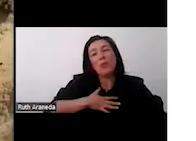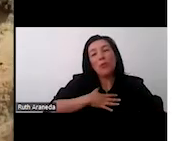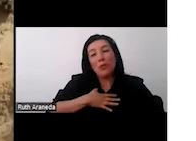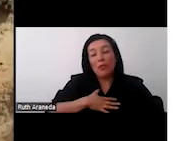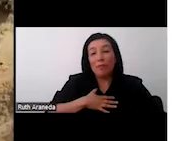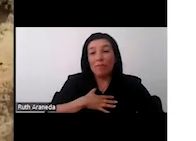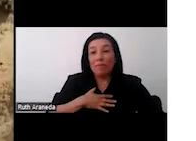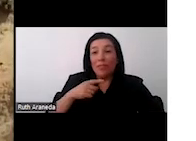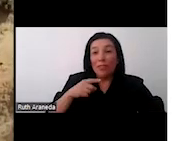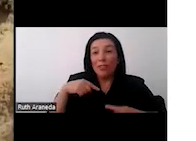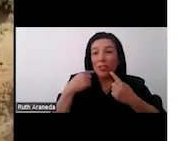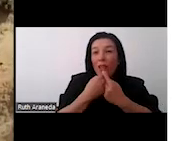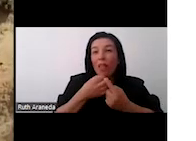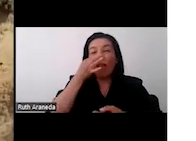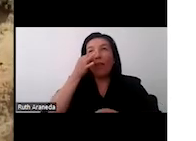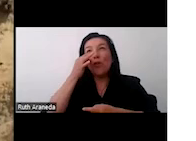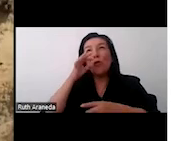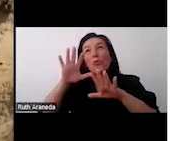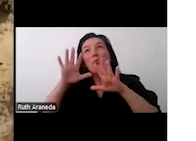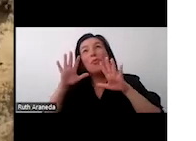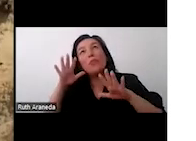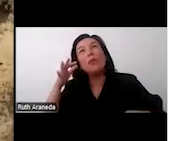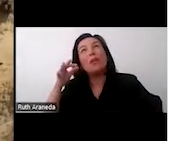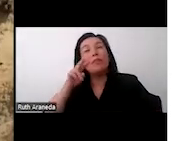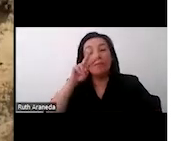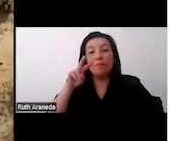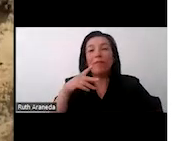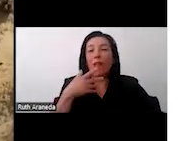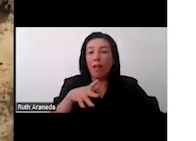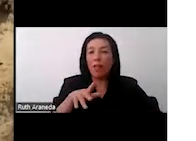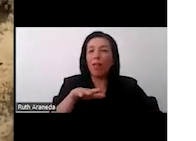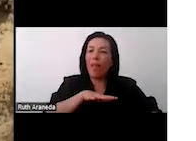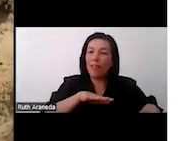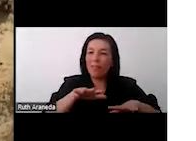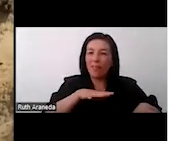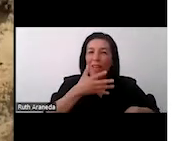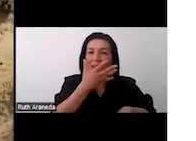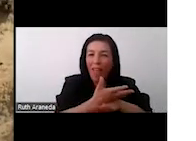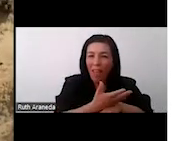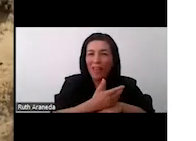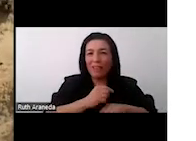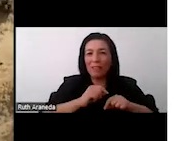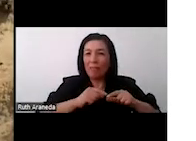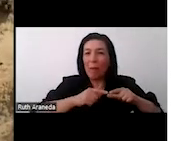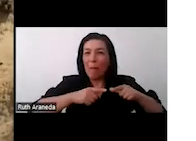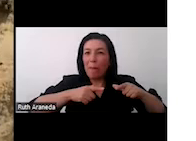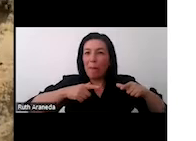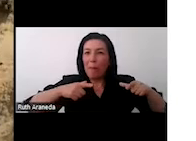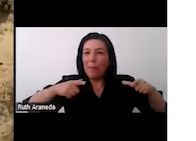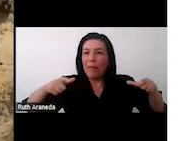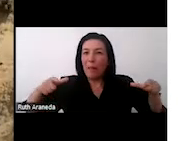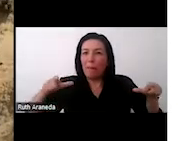gracias a esta admiración es que se han hecho muchas actividades poco a poco, crece la